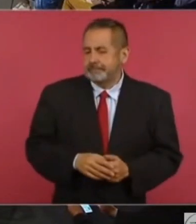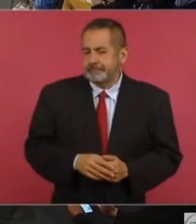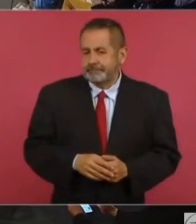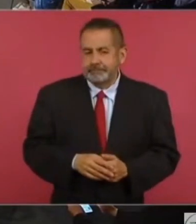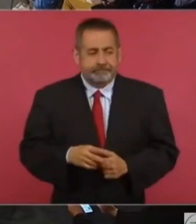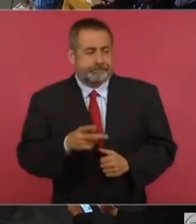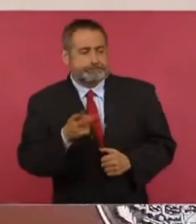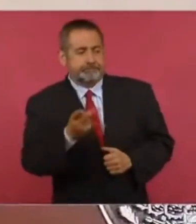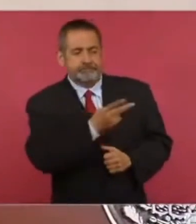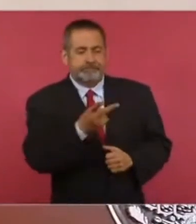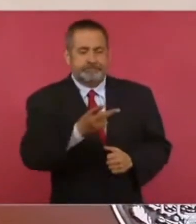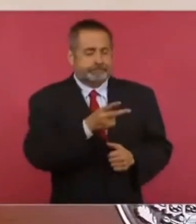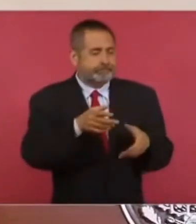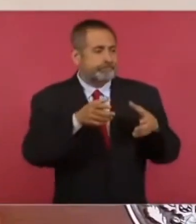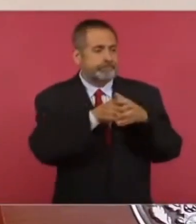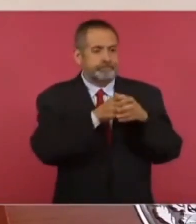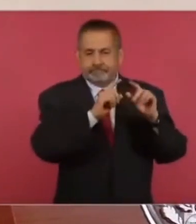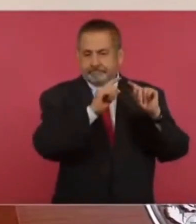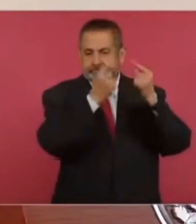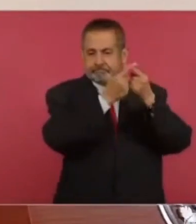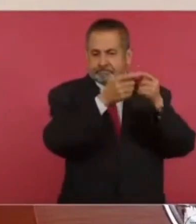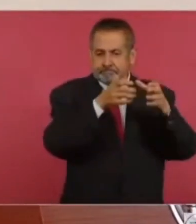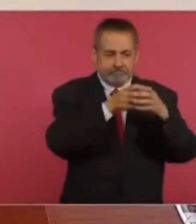este acuerdo en las cúpulas